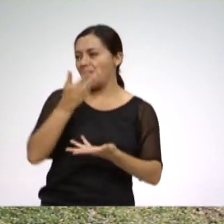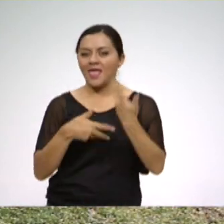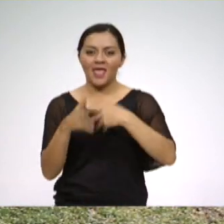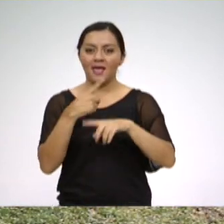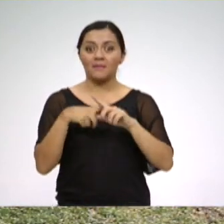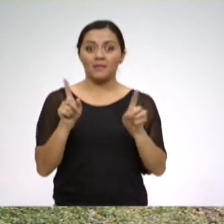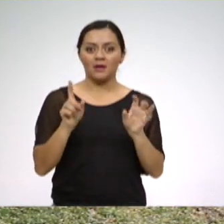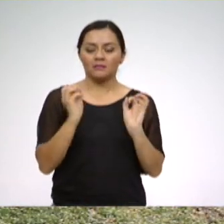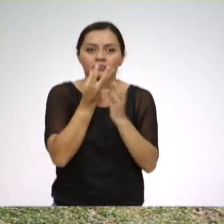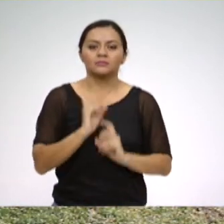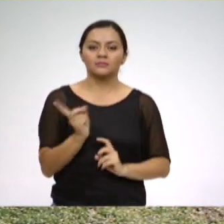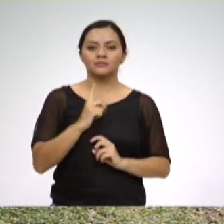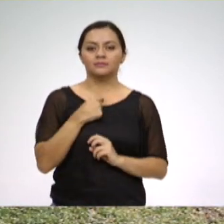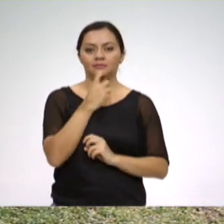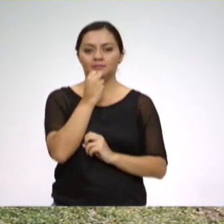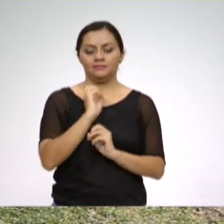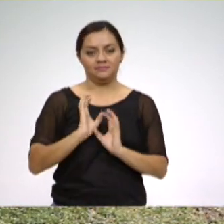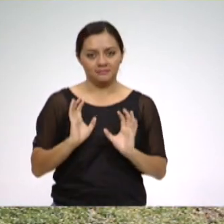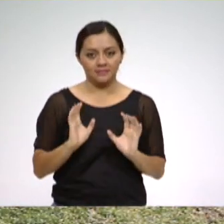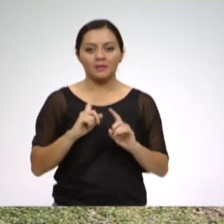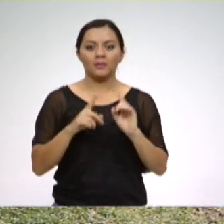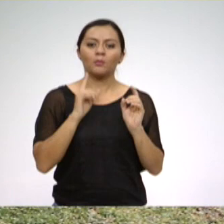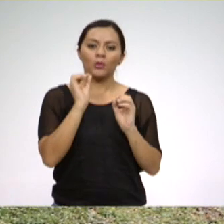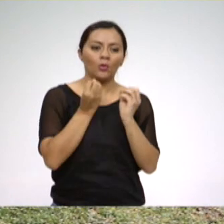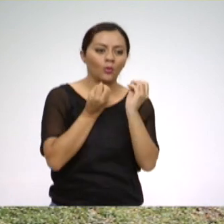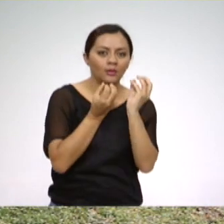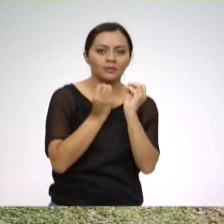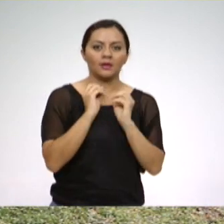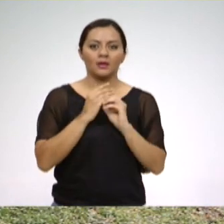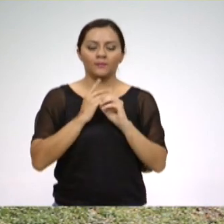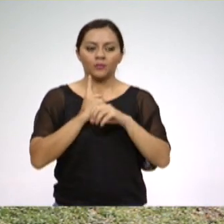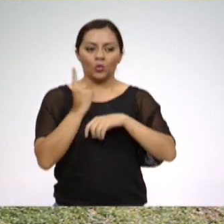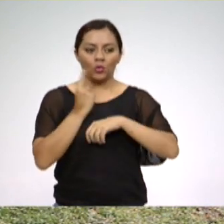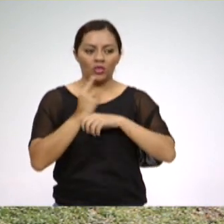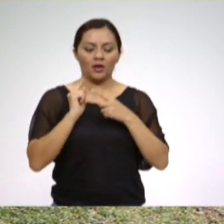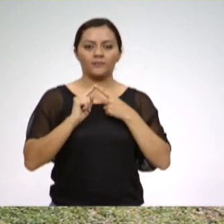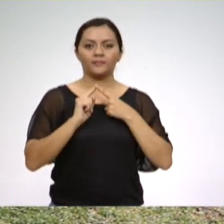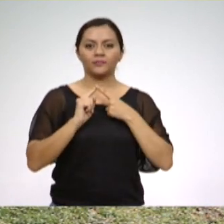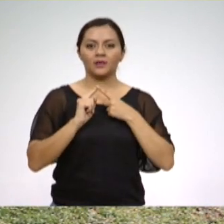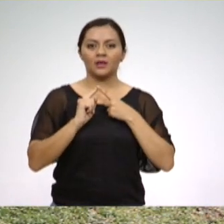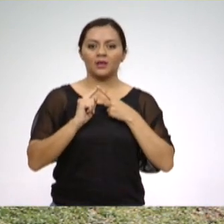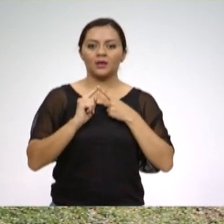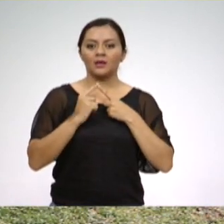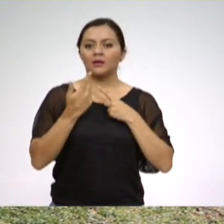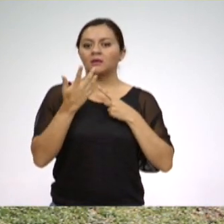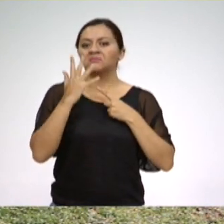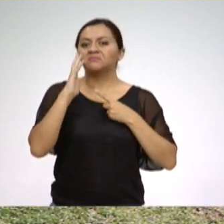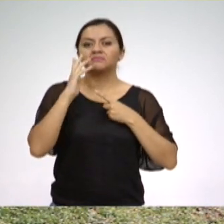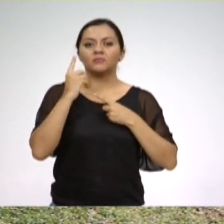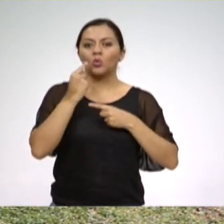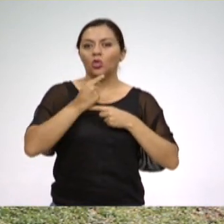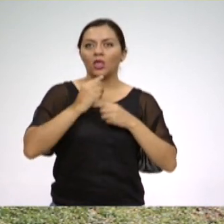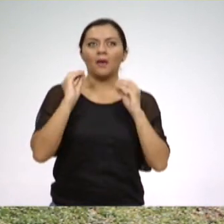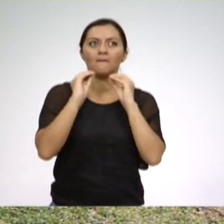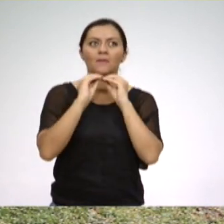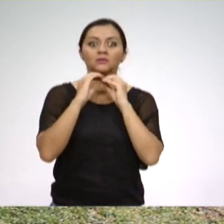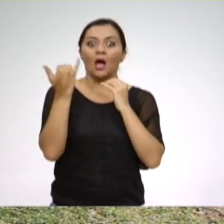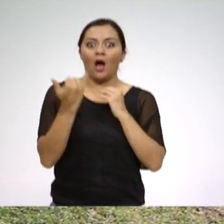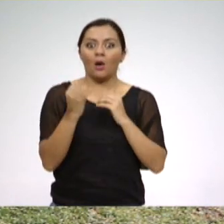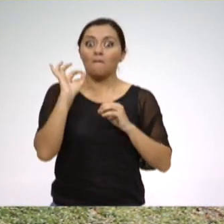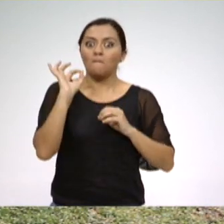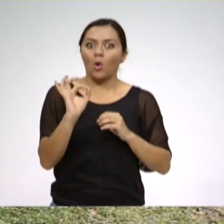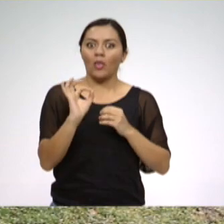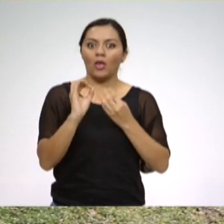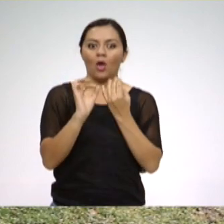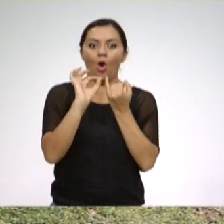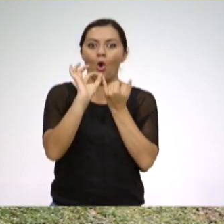no las usábamos. Entonces, iba contando los días y decía, bueno, ahora estoy en el día X, estoy el día más fértil o en el día libre,